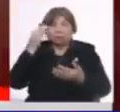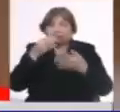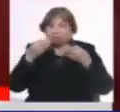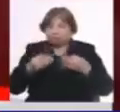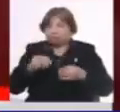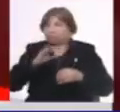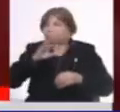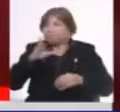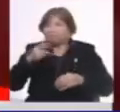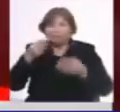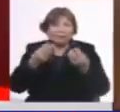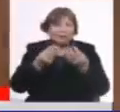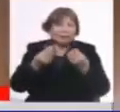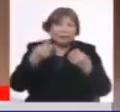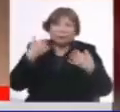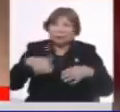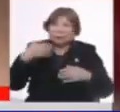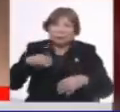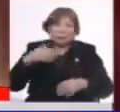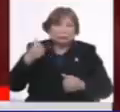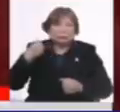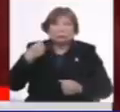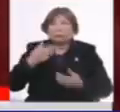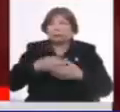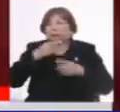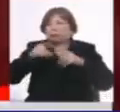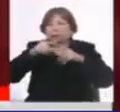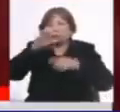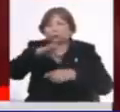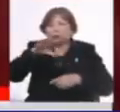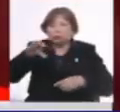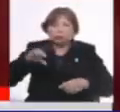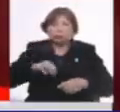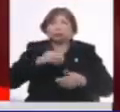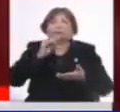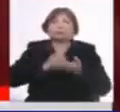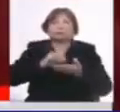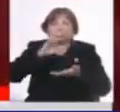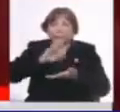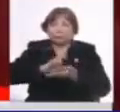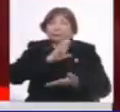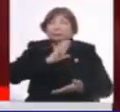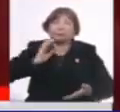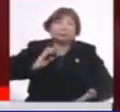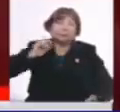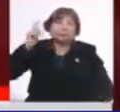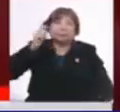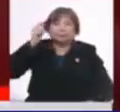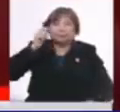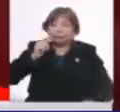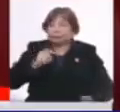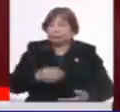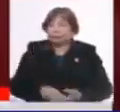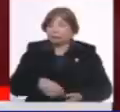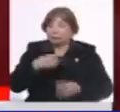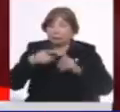una inseguridad ciudadana grave en varias ciudades del país, especialmente Lima, Callao, Trujillo y ahora también